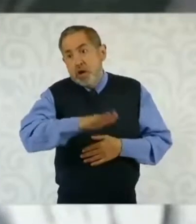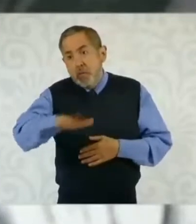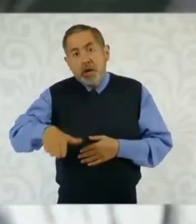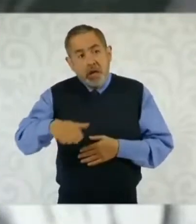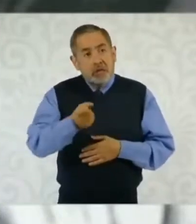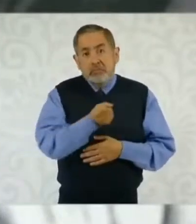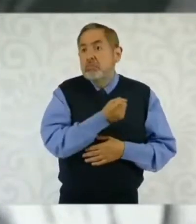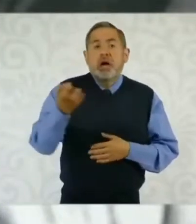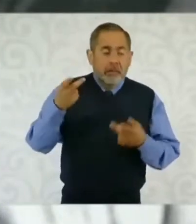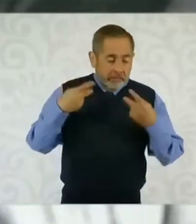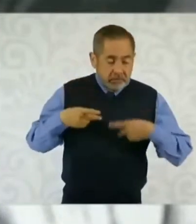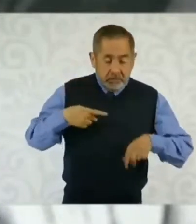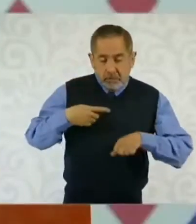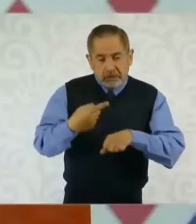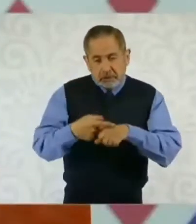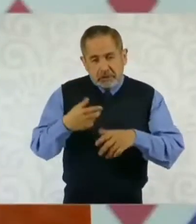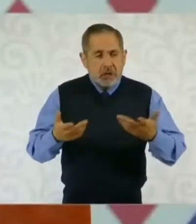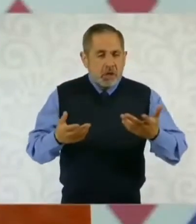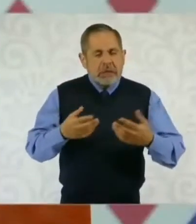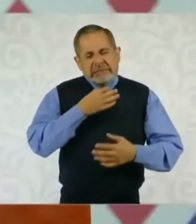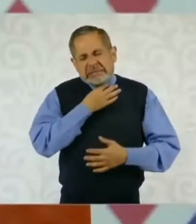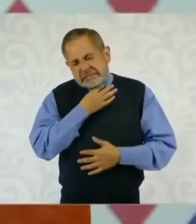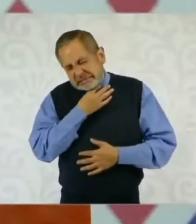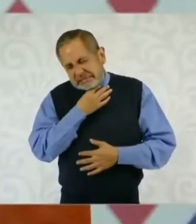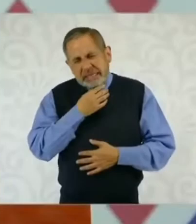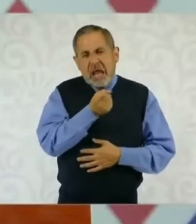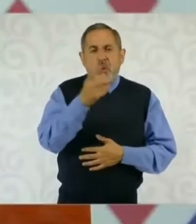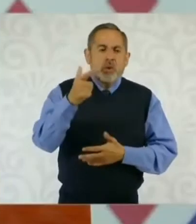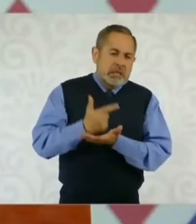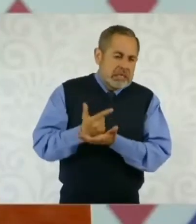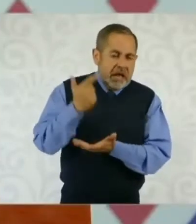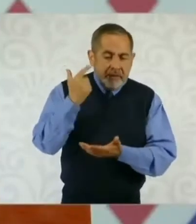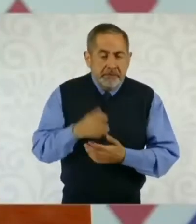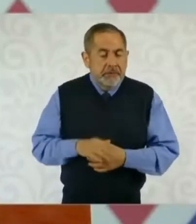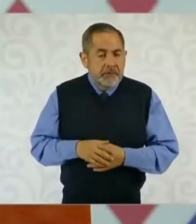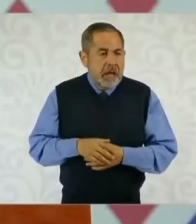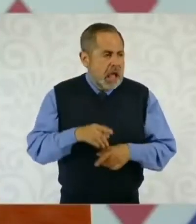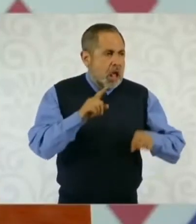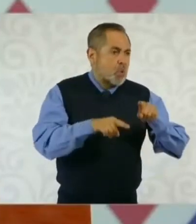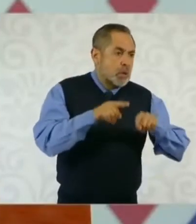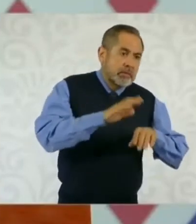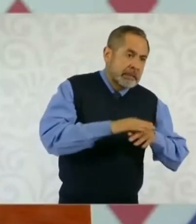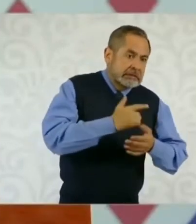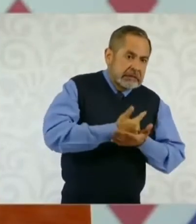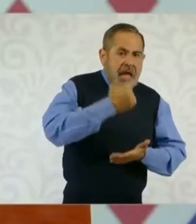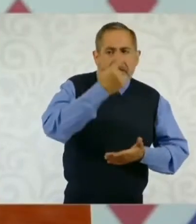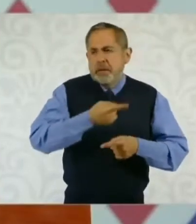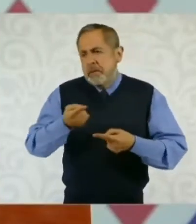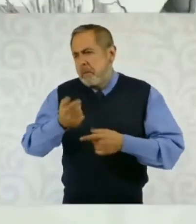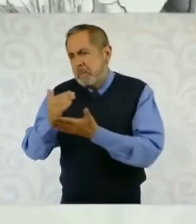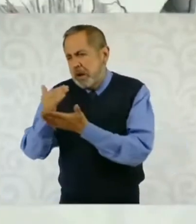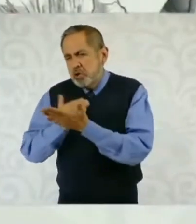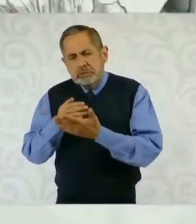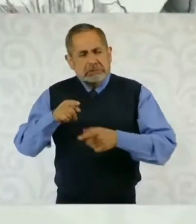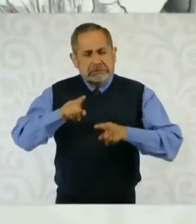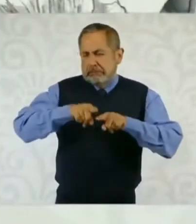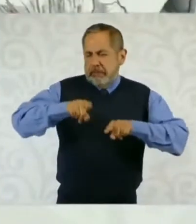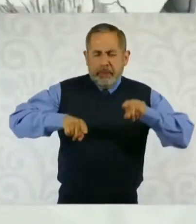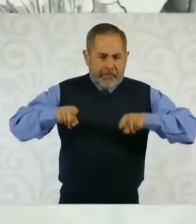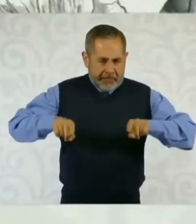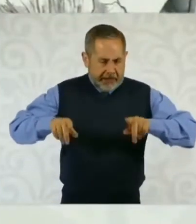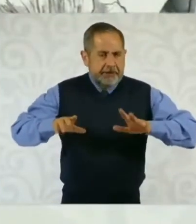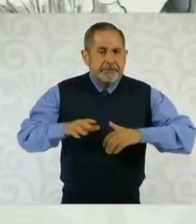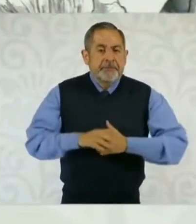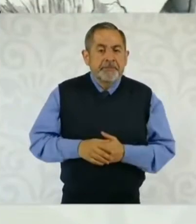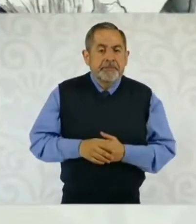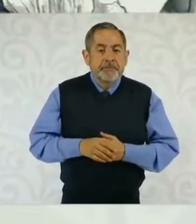las personas, algunas que están en mayor riesgo que otras. De tal manera que